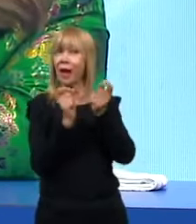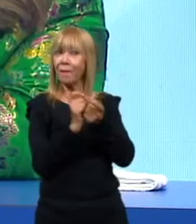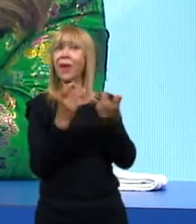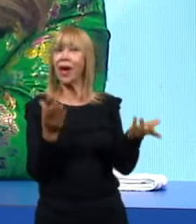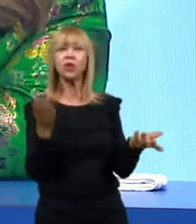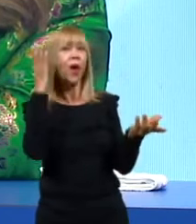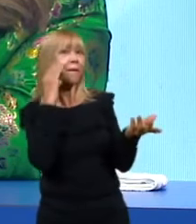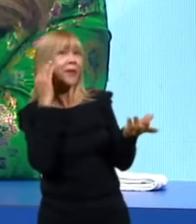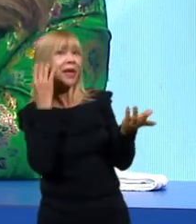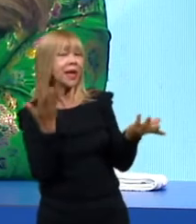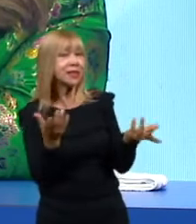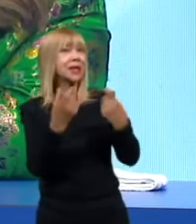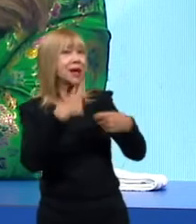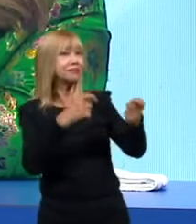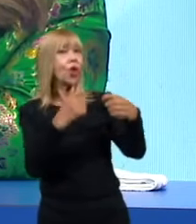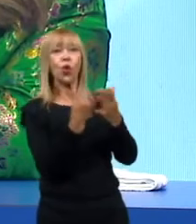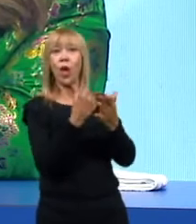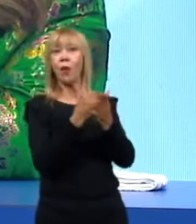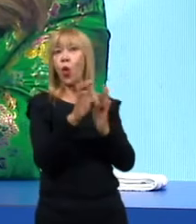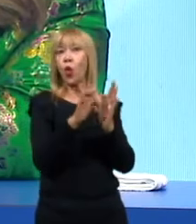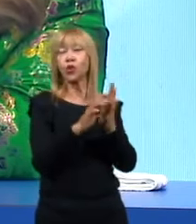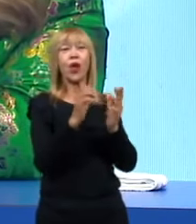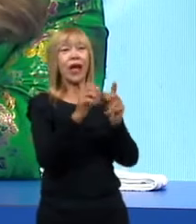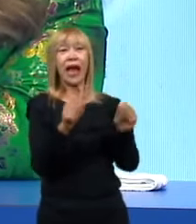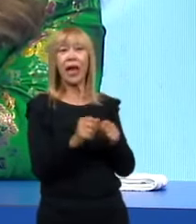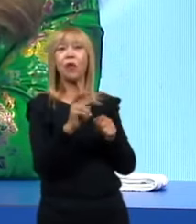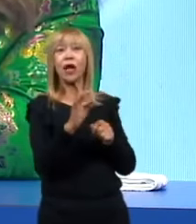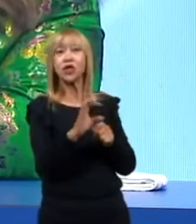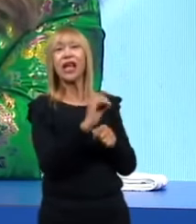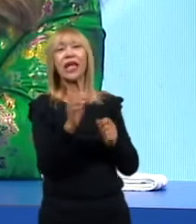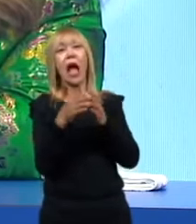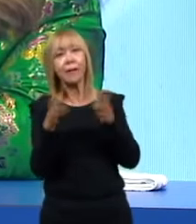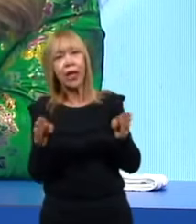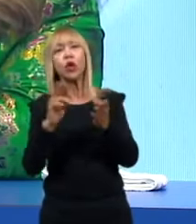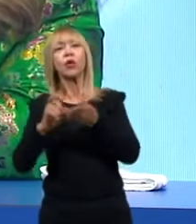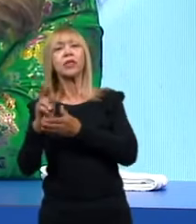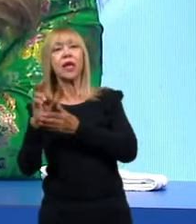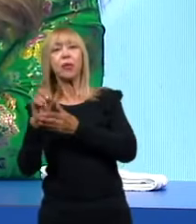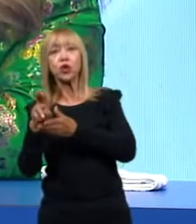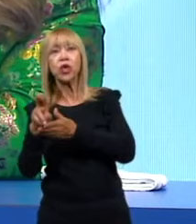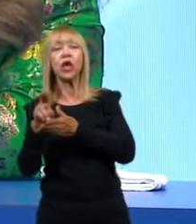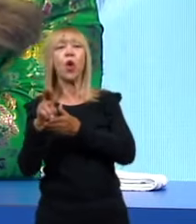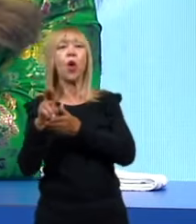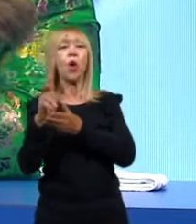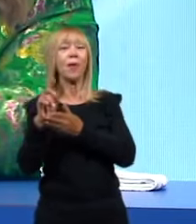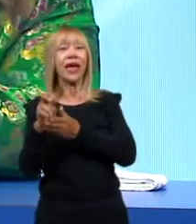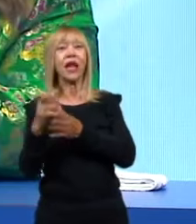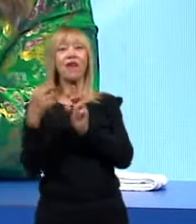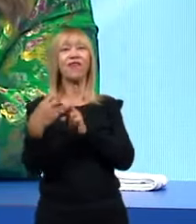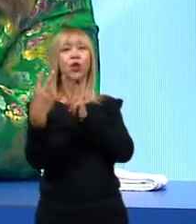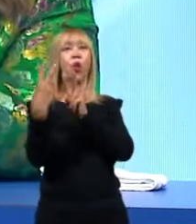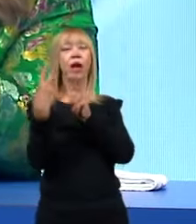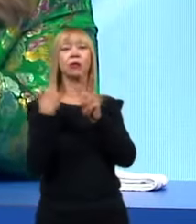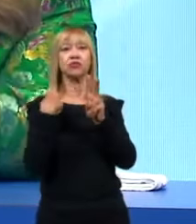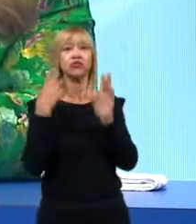su experiencia con nuevos cursos y en el área vocacional, y abriendo la Universidad de Puerto Rico un UPR virtual. Yo soy